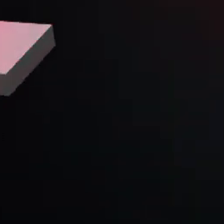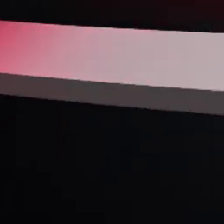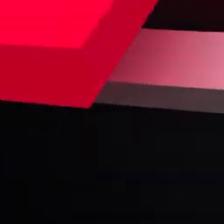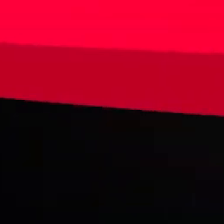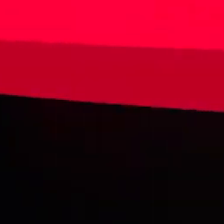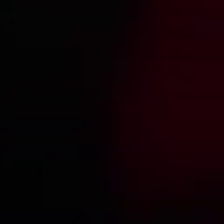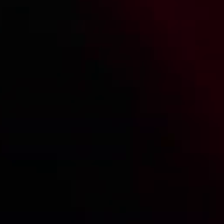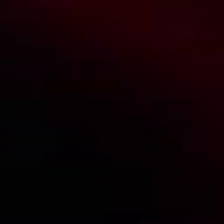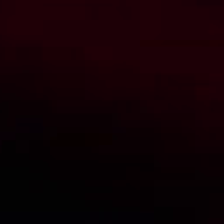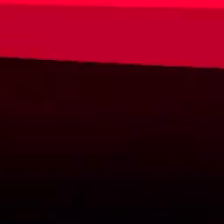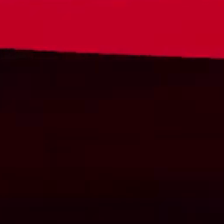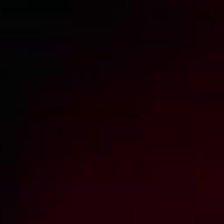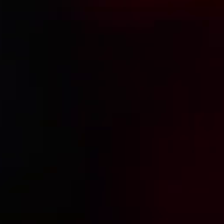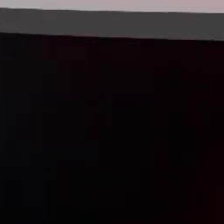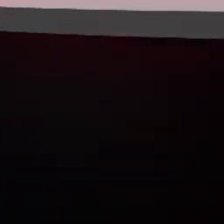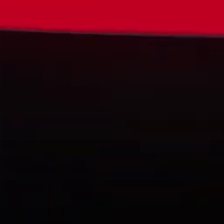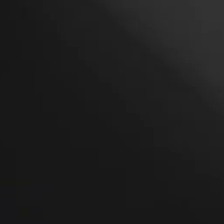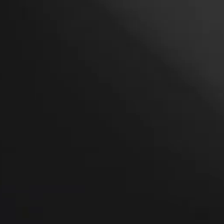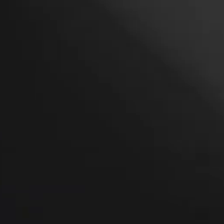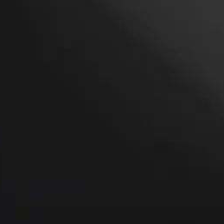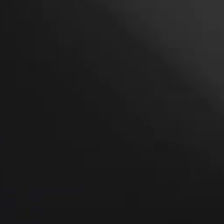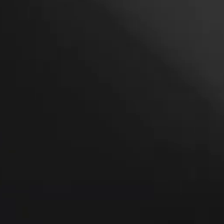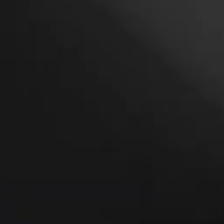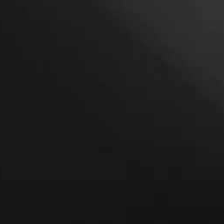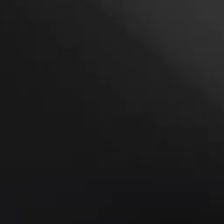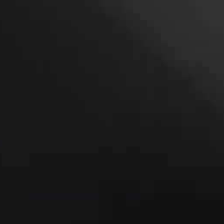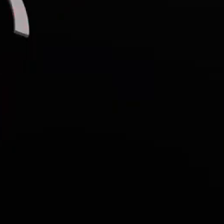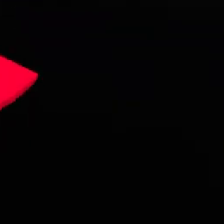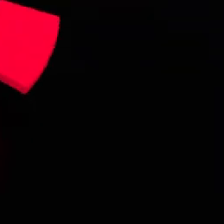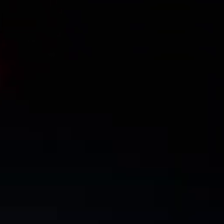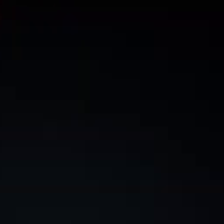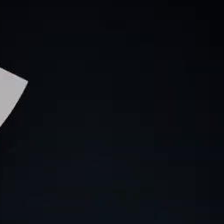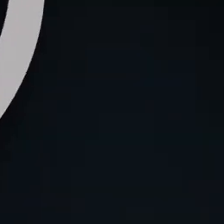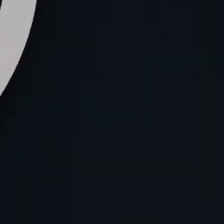no no ah